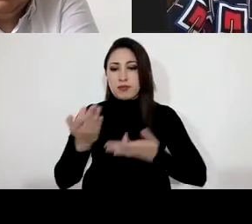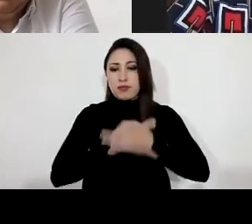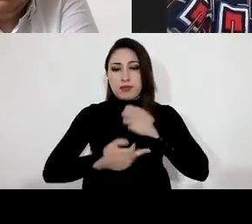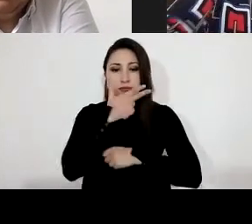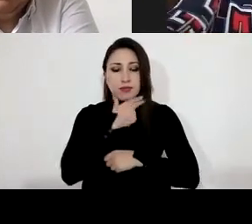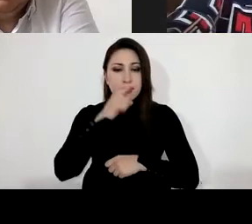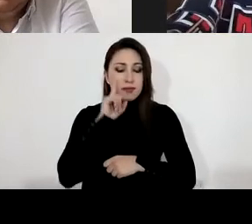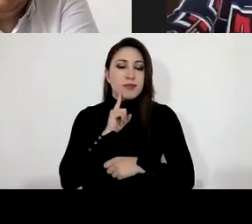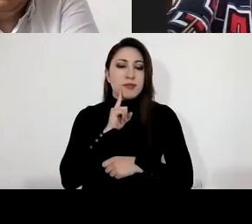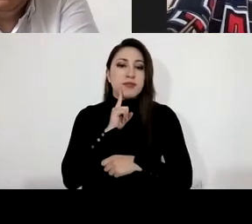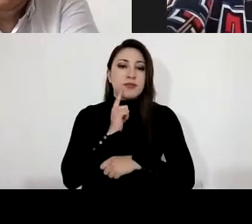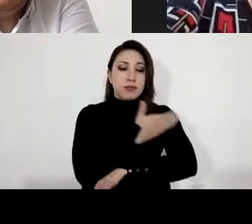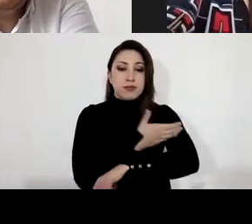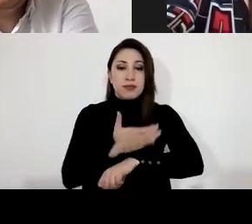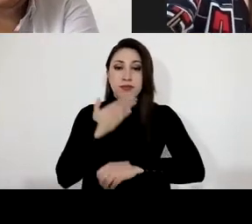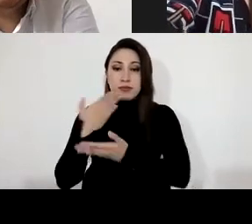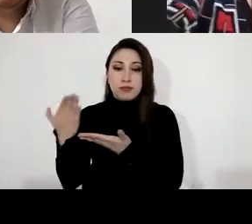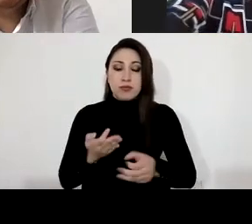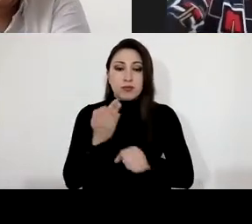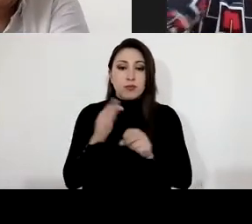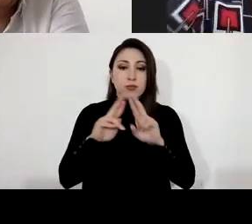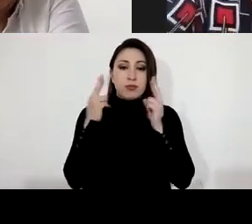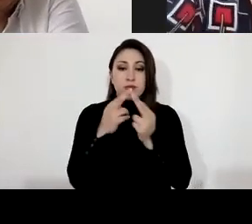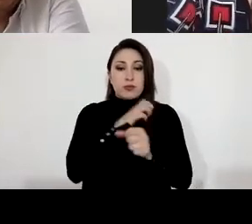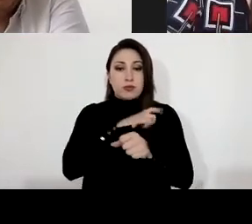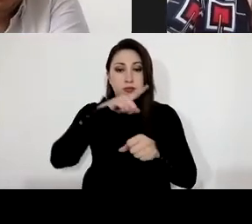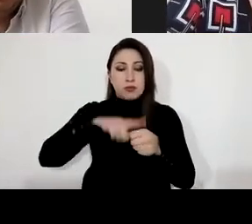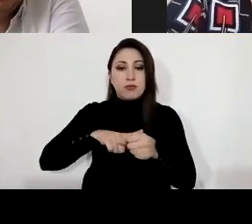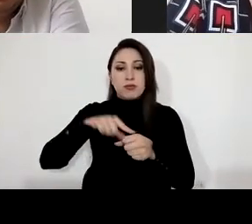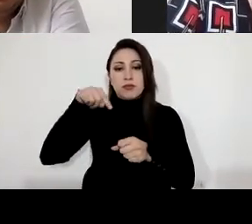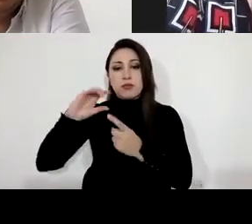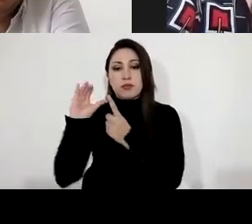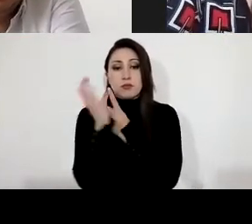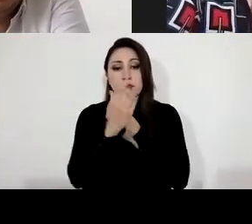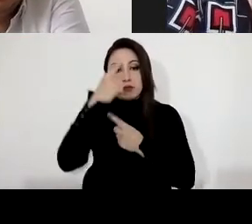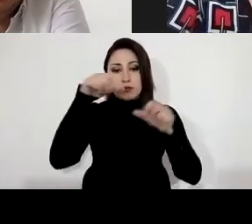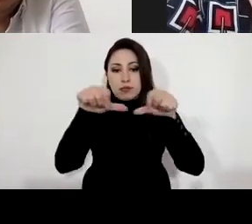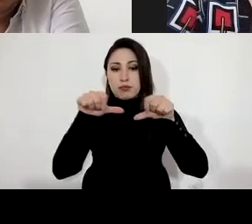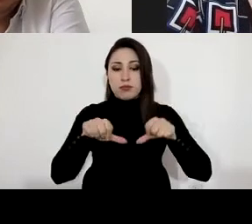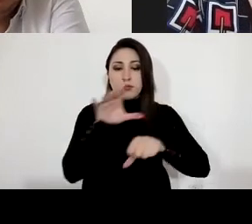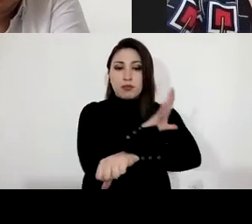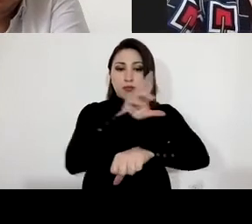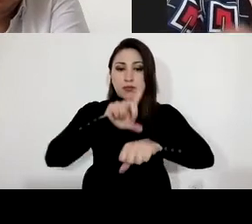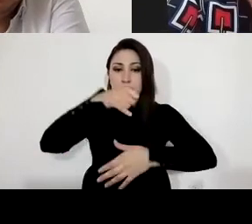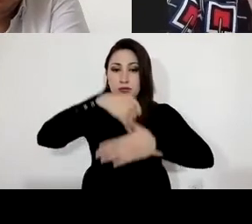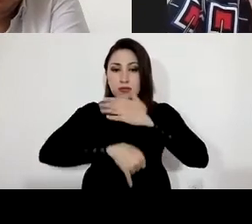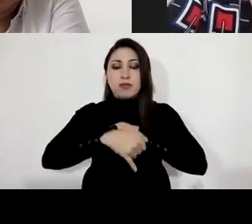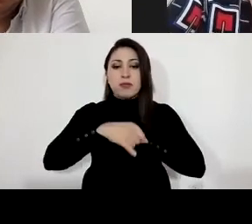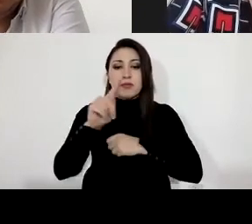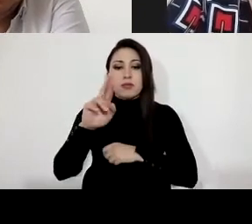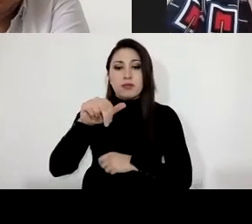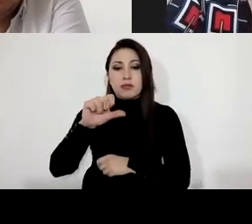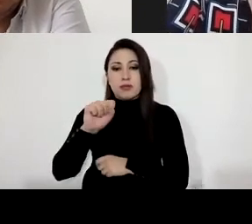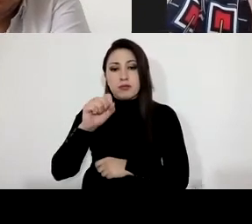Les damos la bienvenida para llevar a cabo la segunda sesión extraordinaria del Comité de Transparencia del año